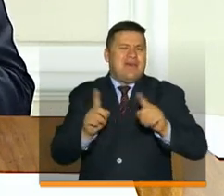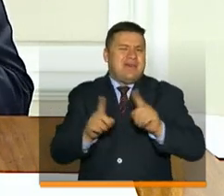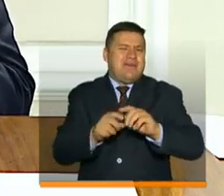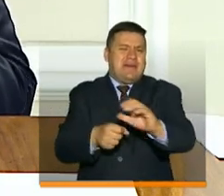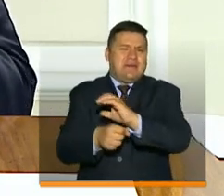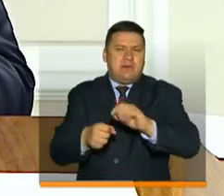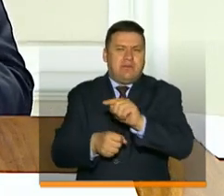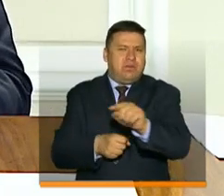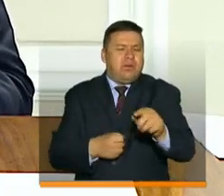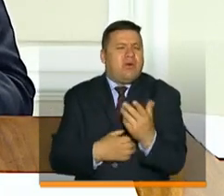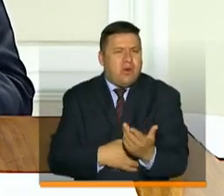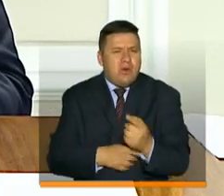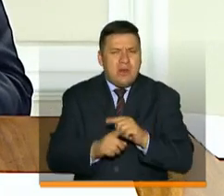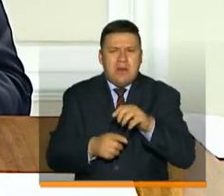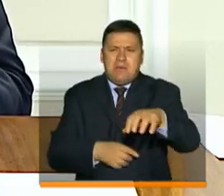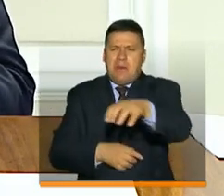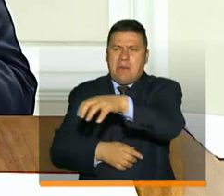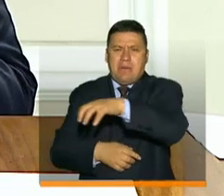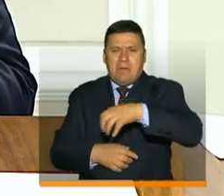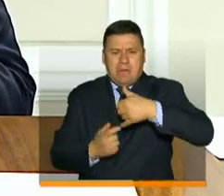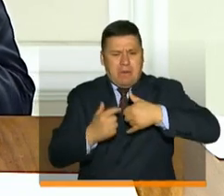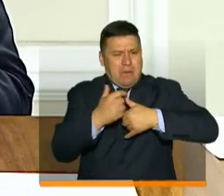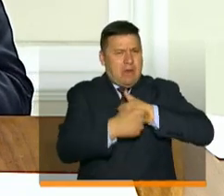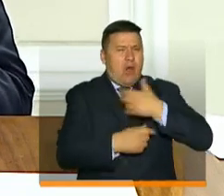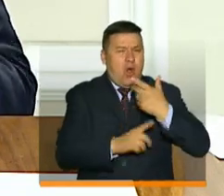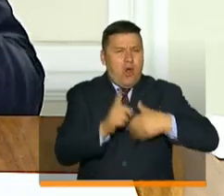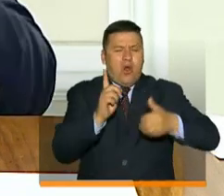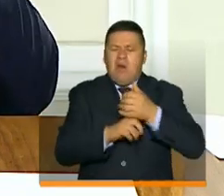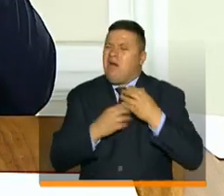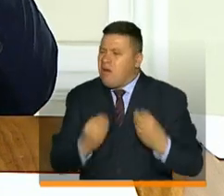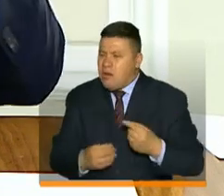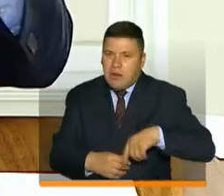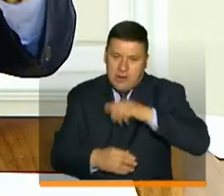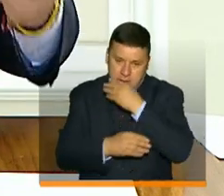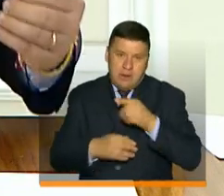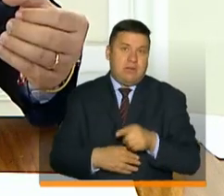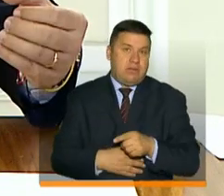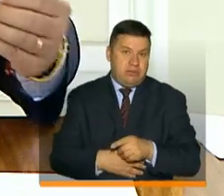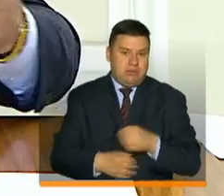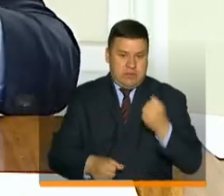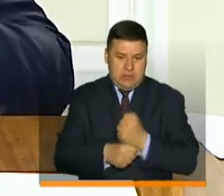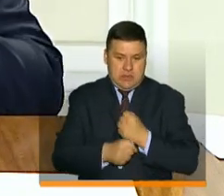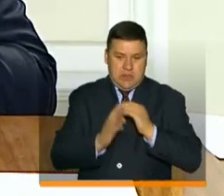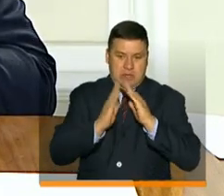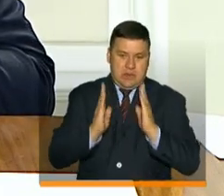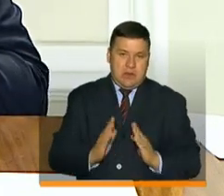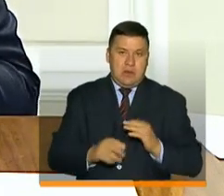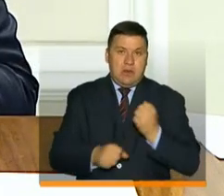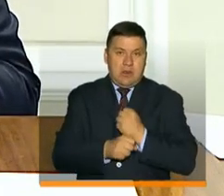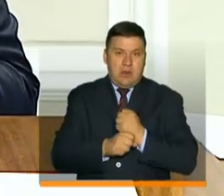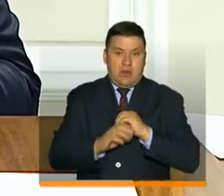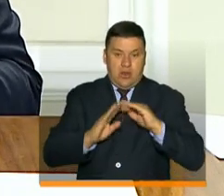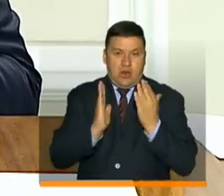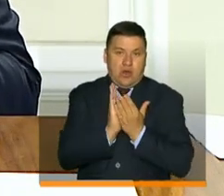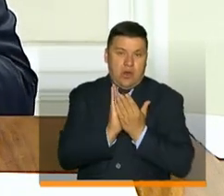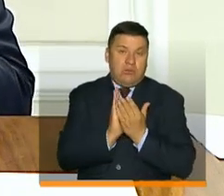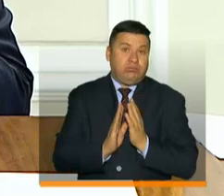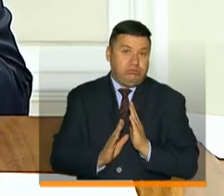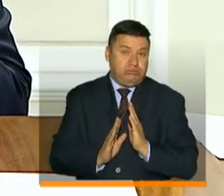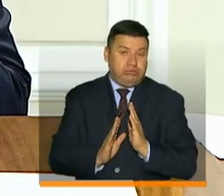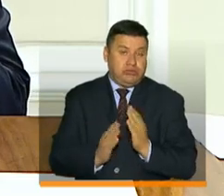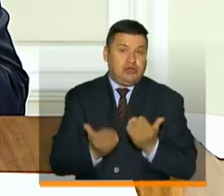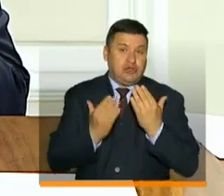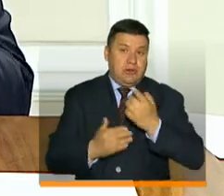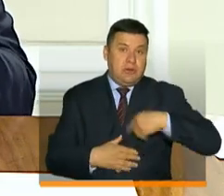distintas ciudades, en los distintos lugares del país, para que logremos ¿qué? Que los niños tengan trabajo en casa, trabajo en el colegio, y que